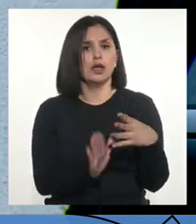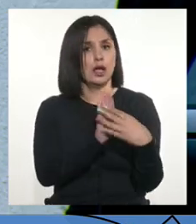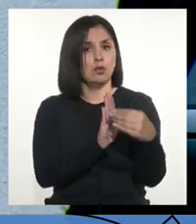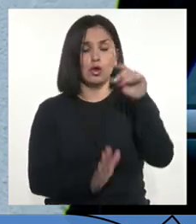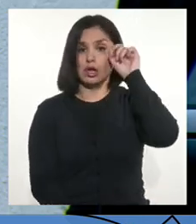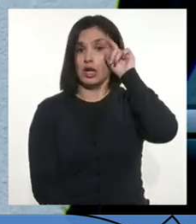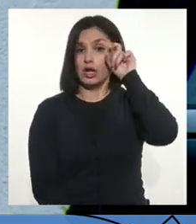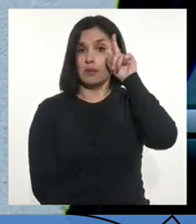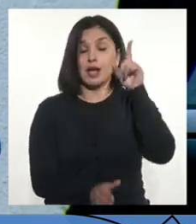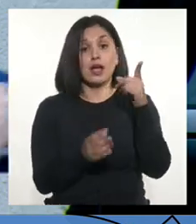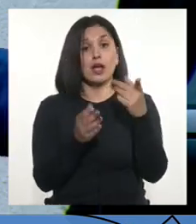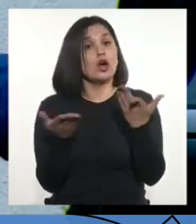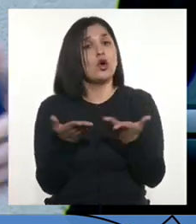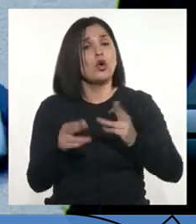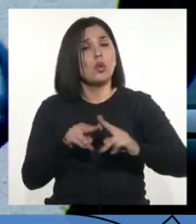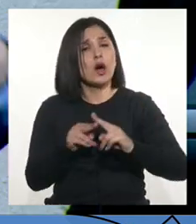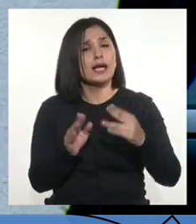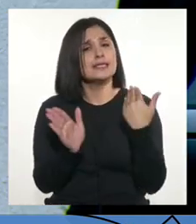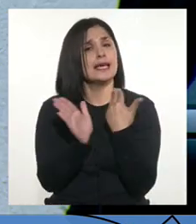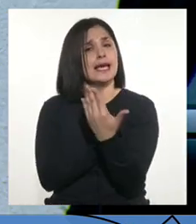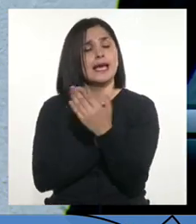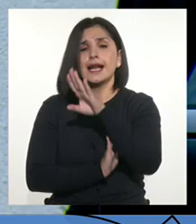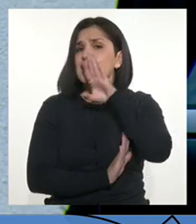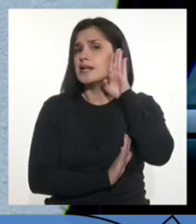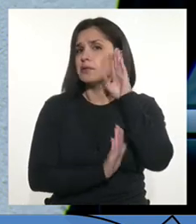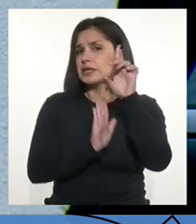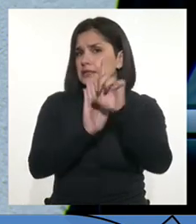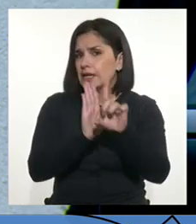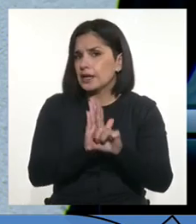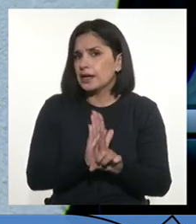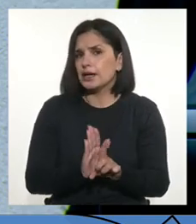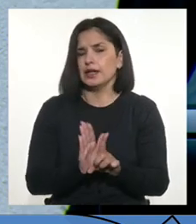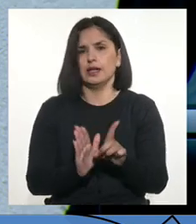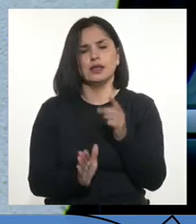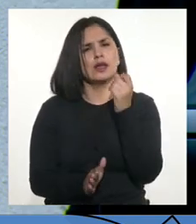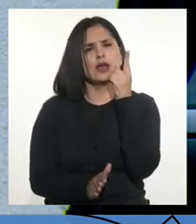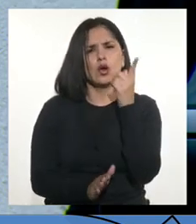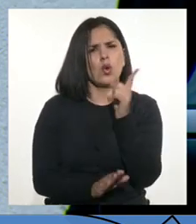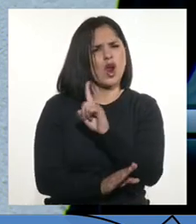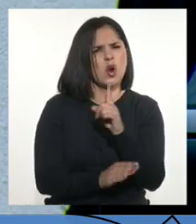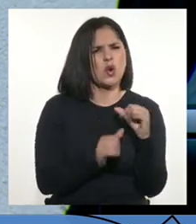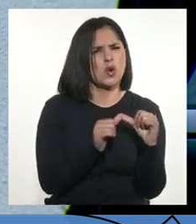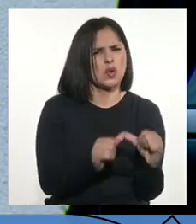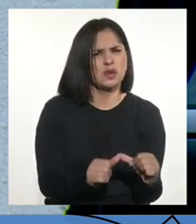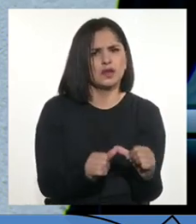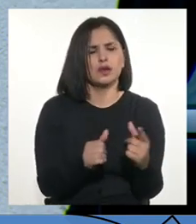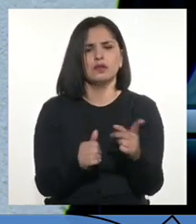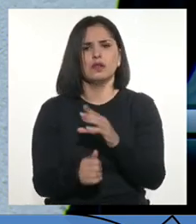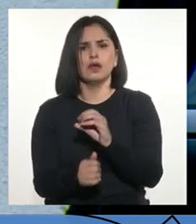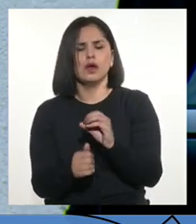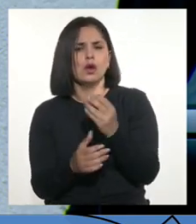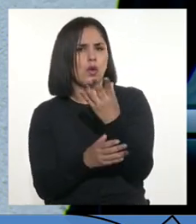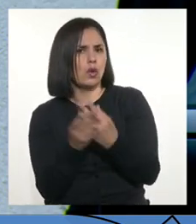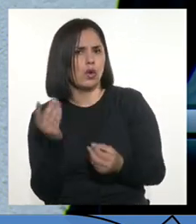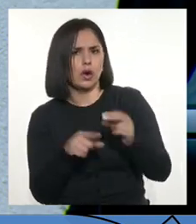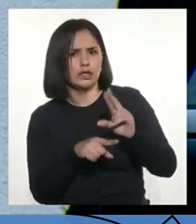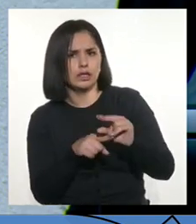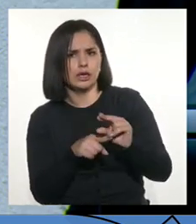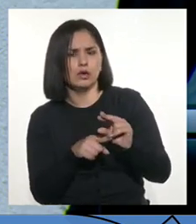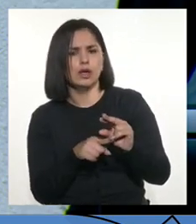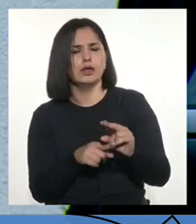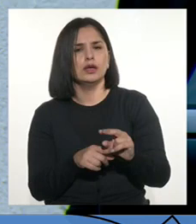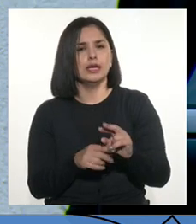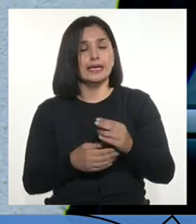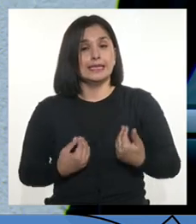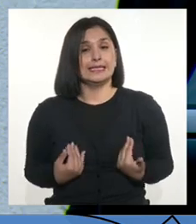para ir depurando y decantando y declarando obsoleta ciertos proyectos y en fin se le da